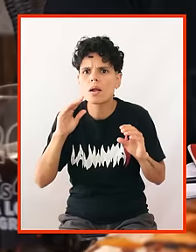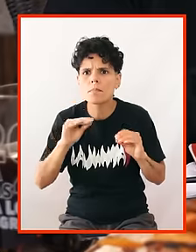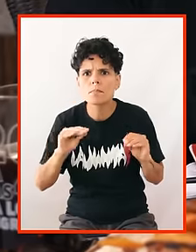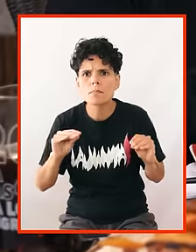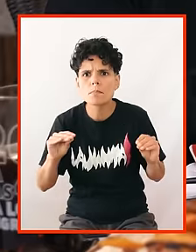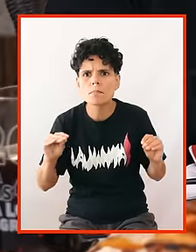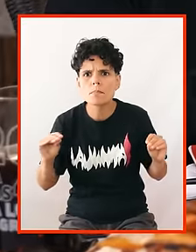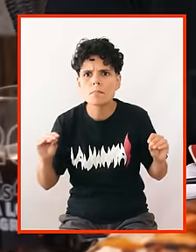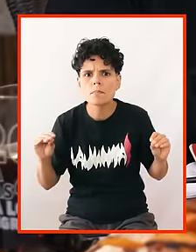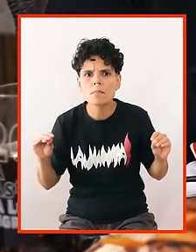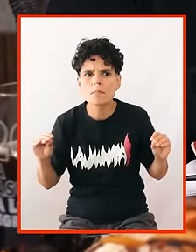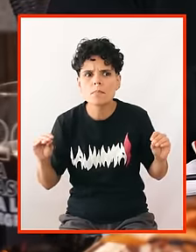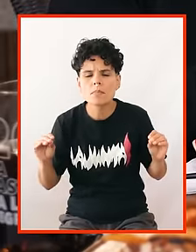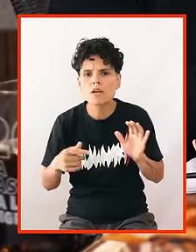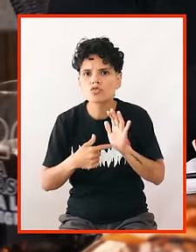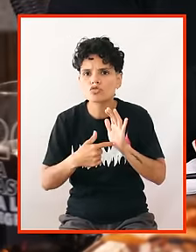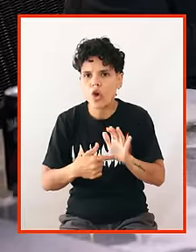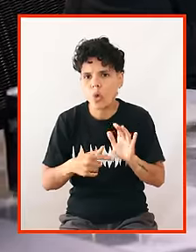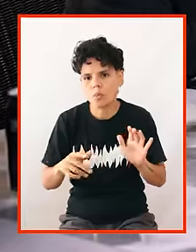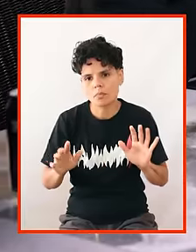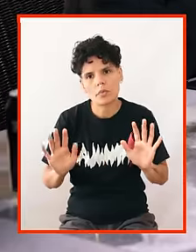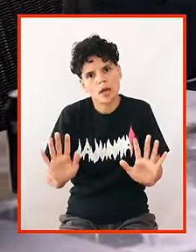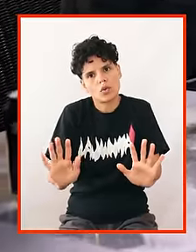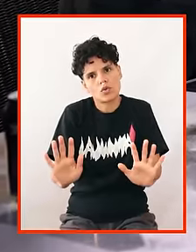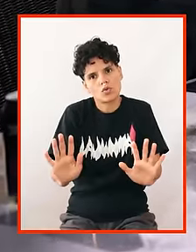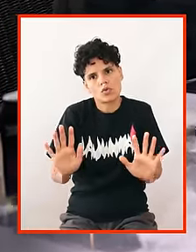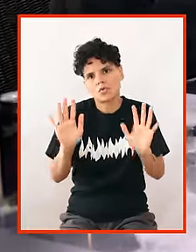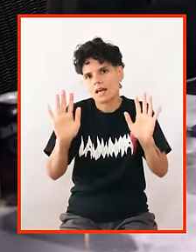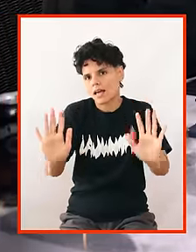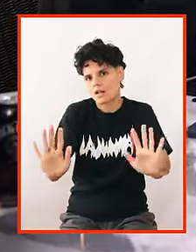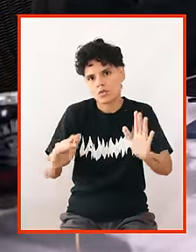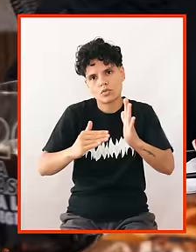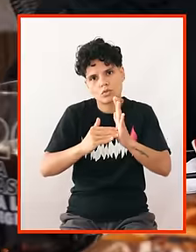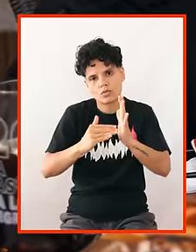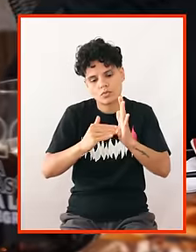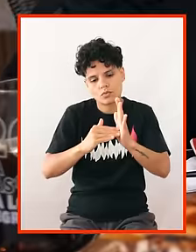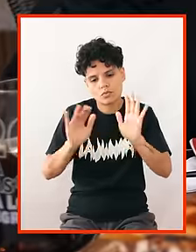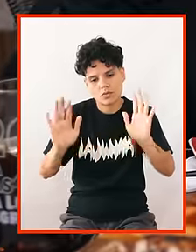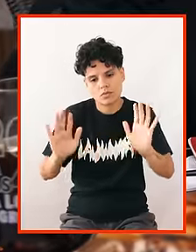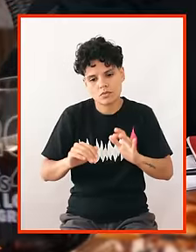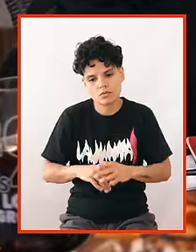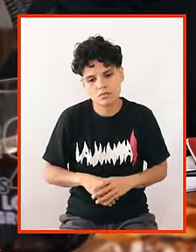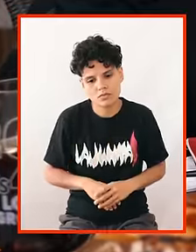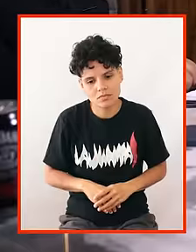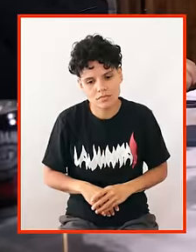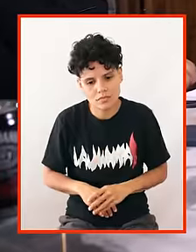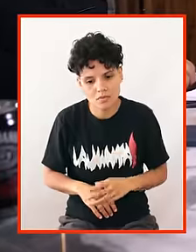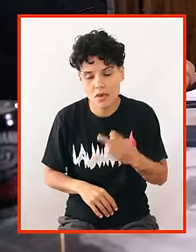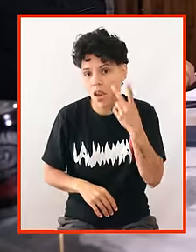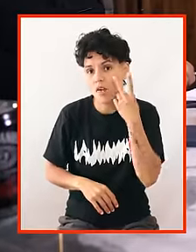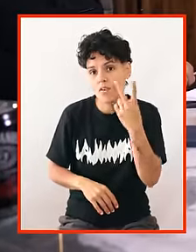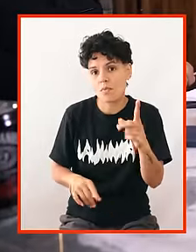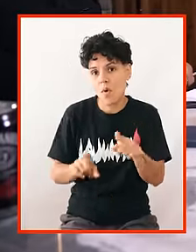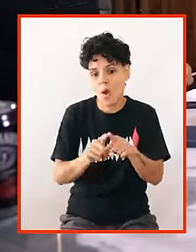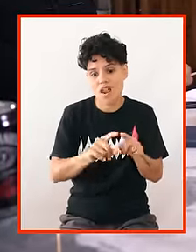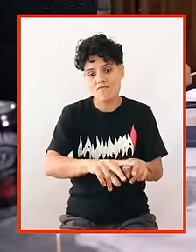quedó que... Silencio. Y para el show, ¿no? Sí, para claro. El show, todo... Pero dimos un gran